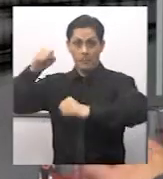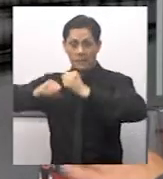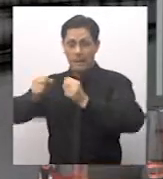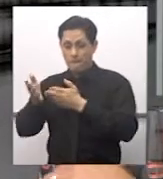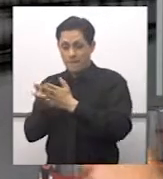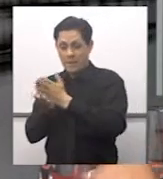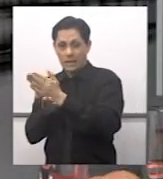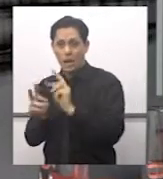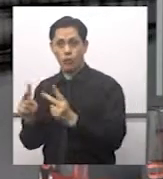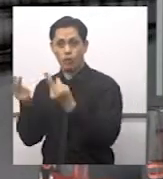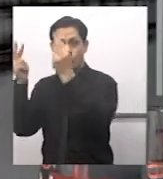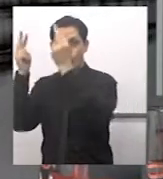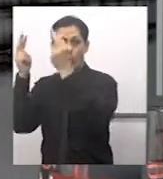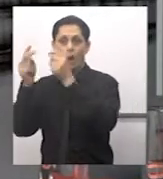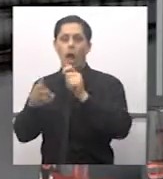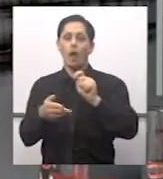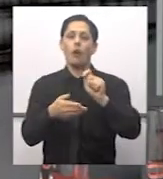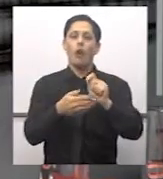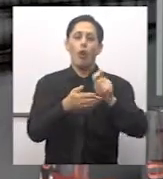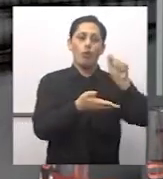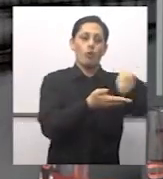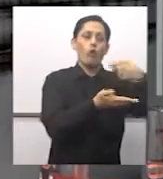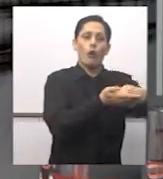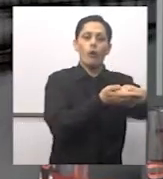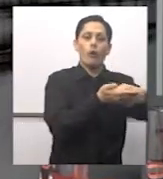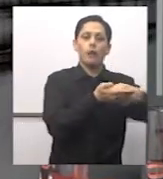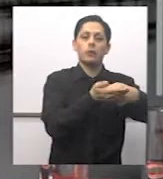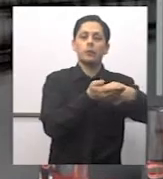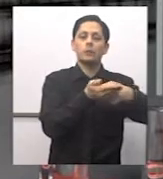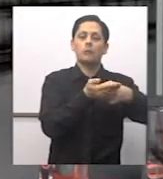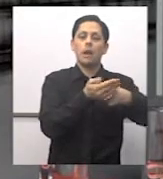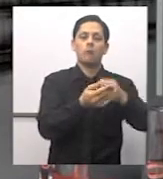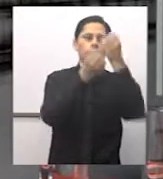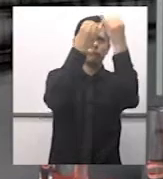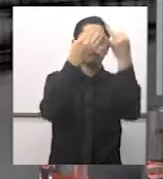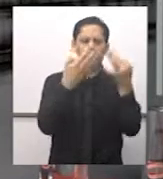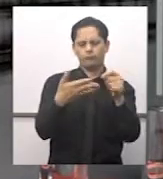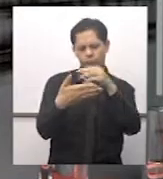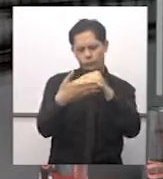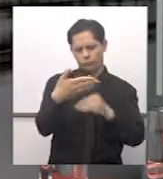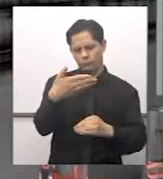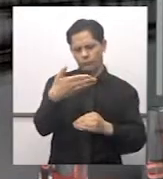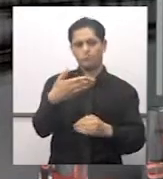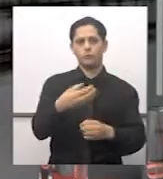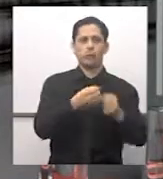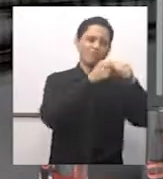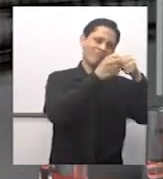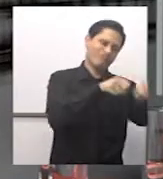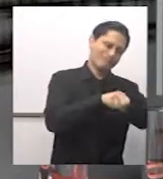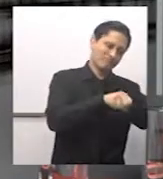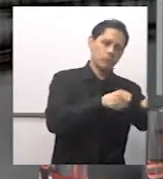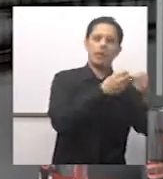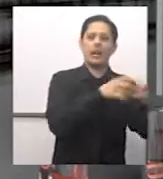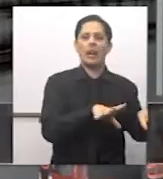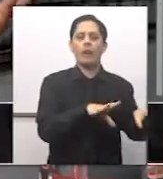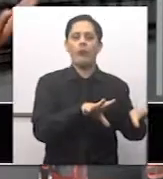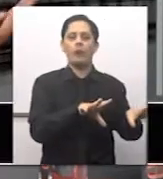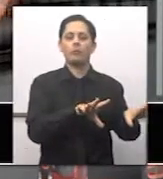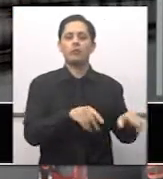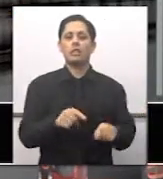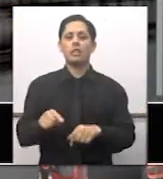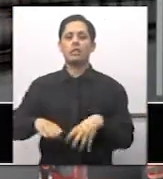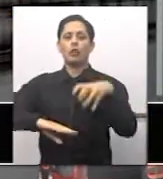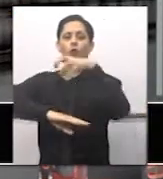pago, hacen su cálculo económico, se declaran en quiebra y abandonan la obra. Y el gobierno regional tiene, o el Estado a través